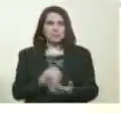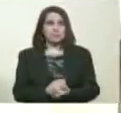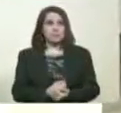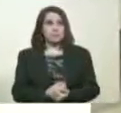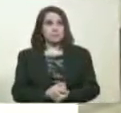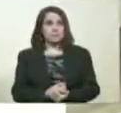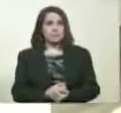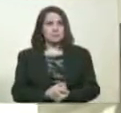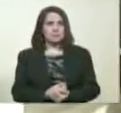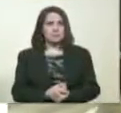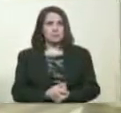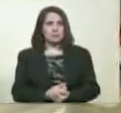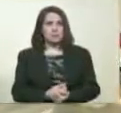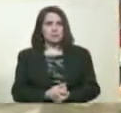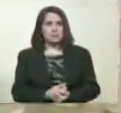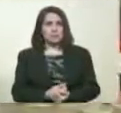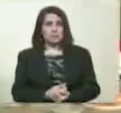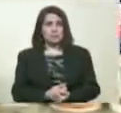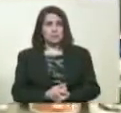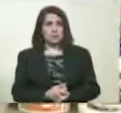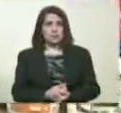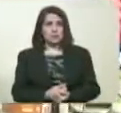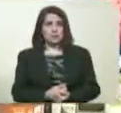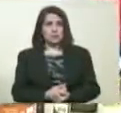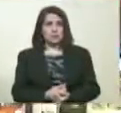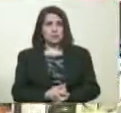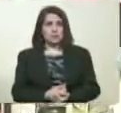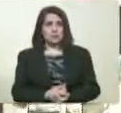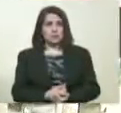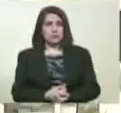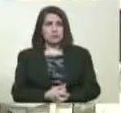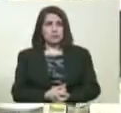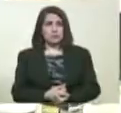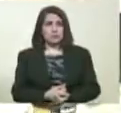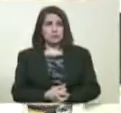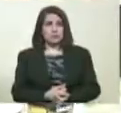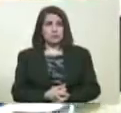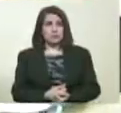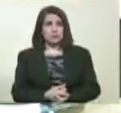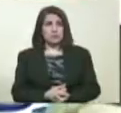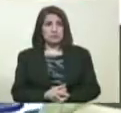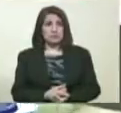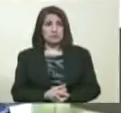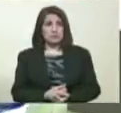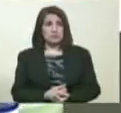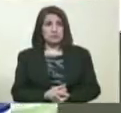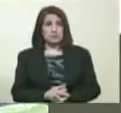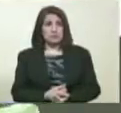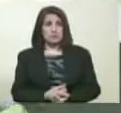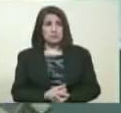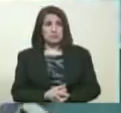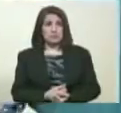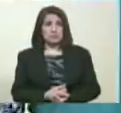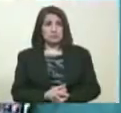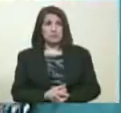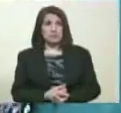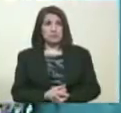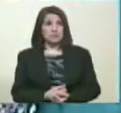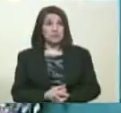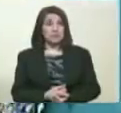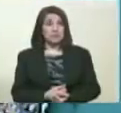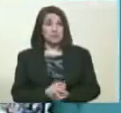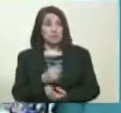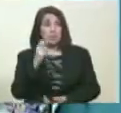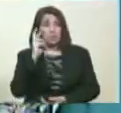Industrias MM fabrica estantería, muebles de oficina, ¿verdad? Muebles para supermercado. Eso es lo que estamos exportando en este momento.